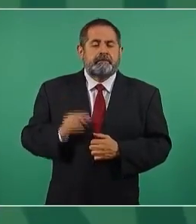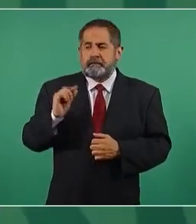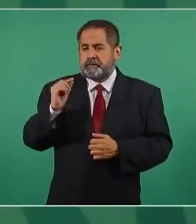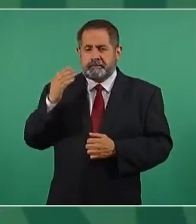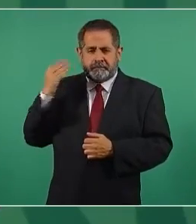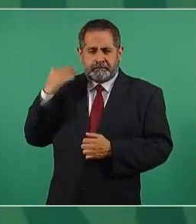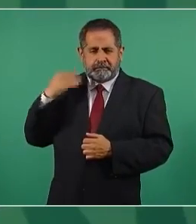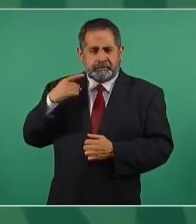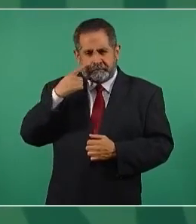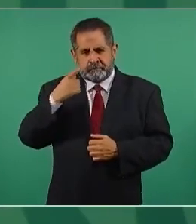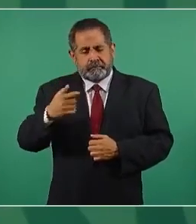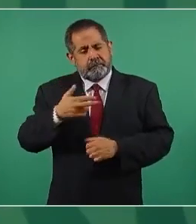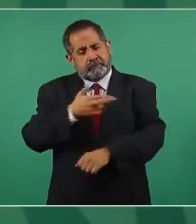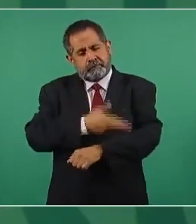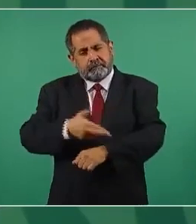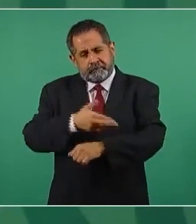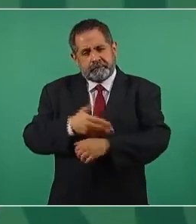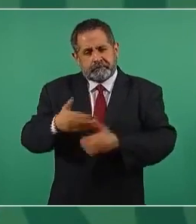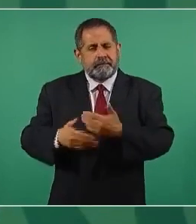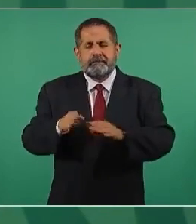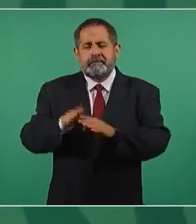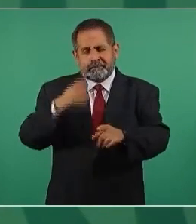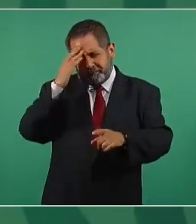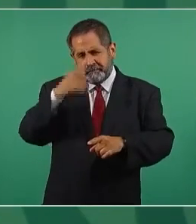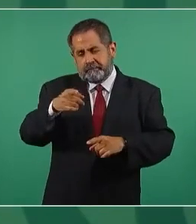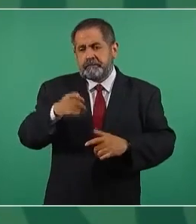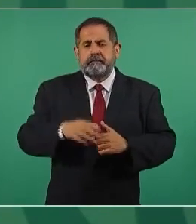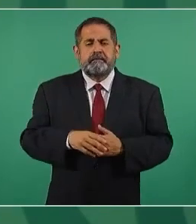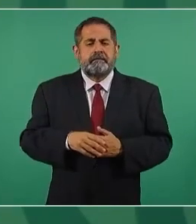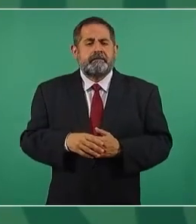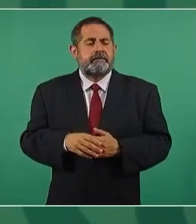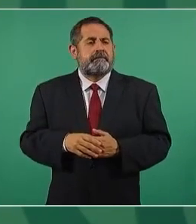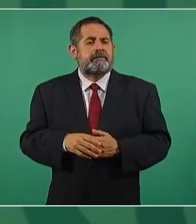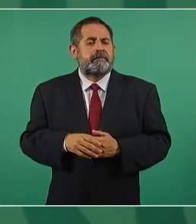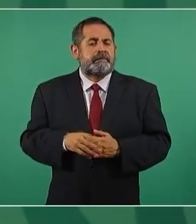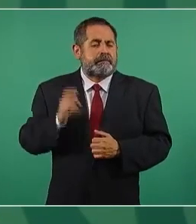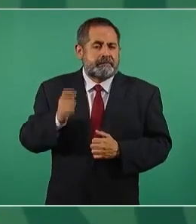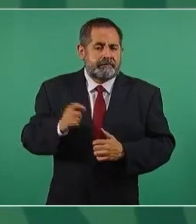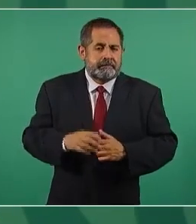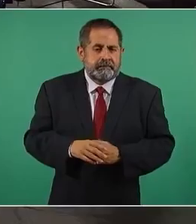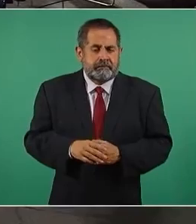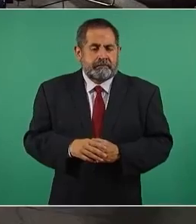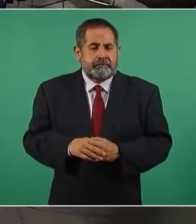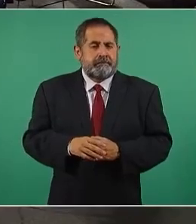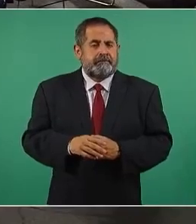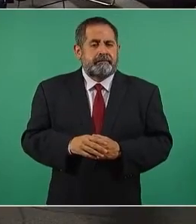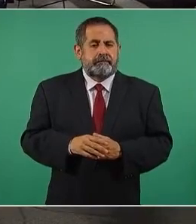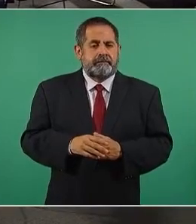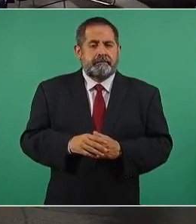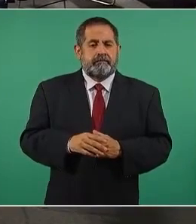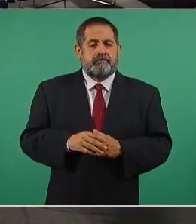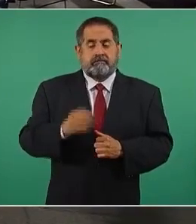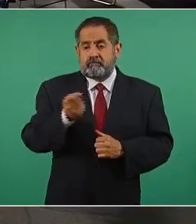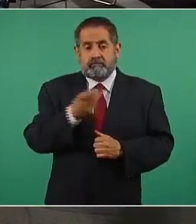resolver o está en proceso de saberse que a